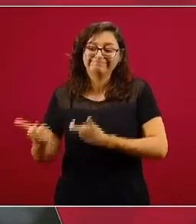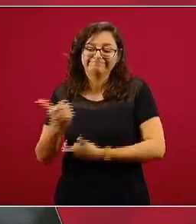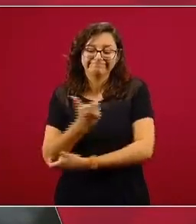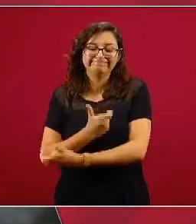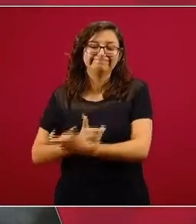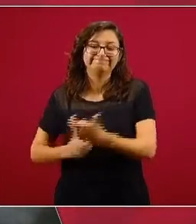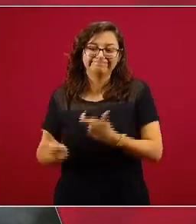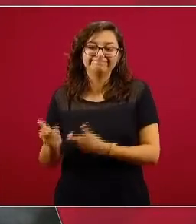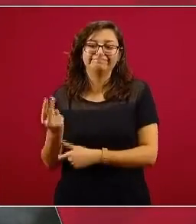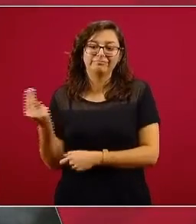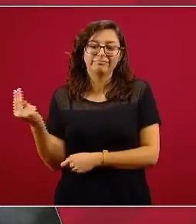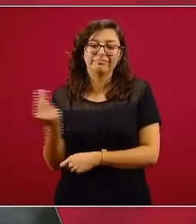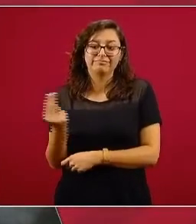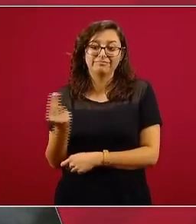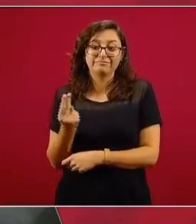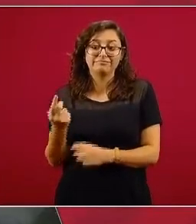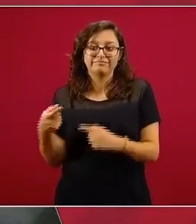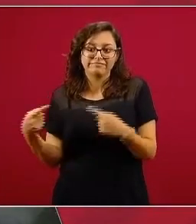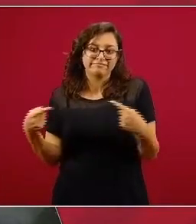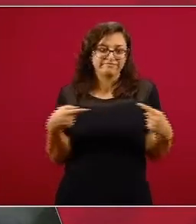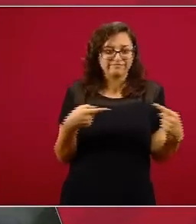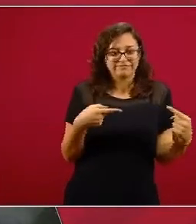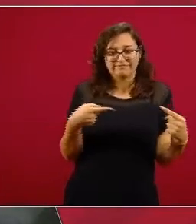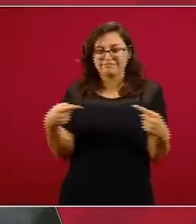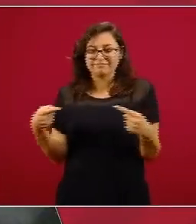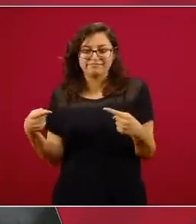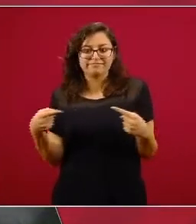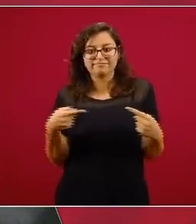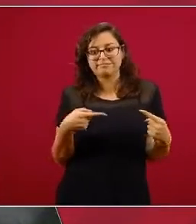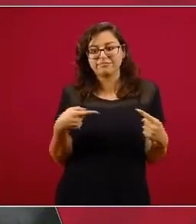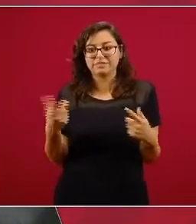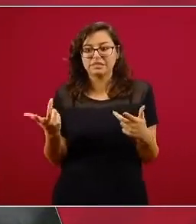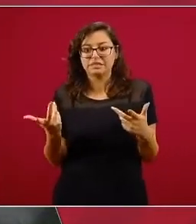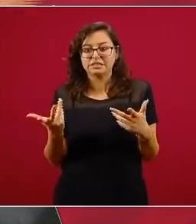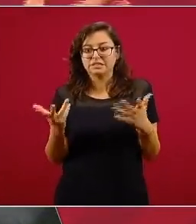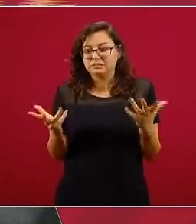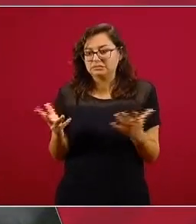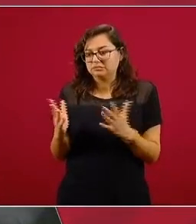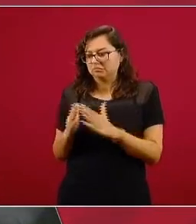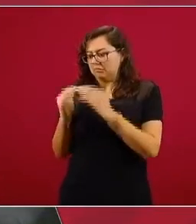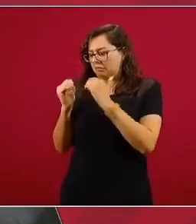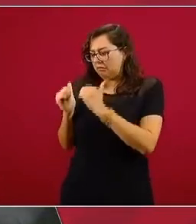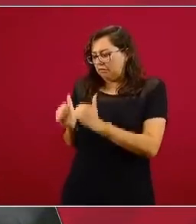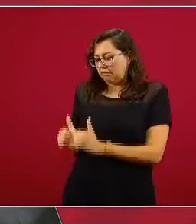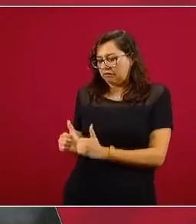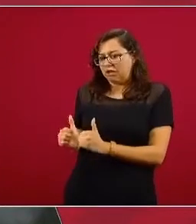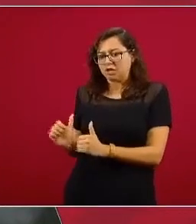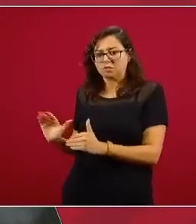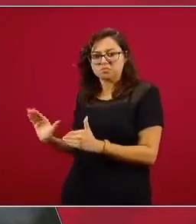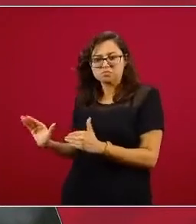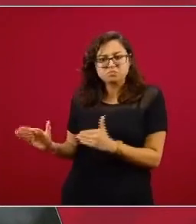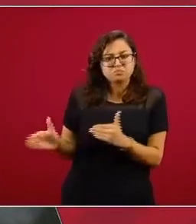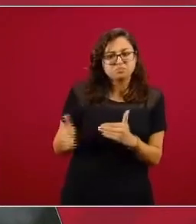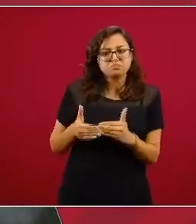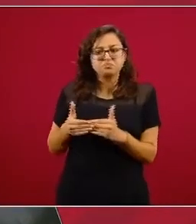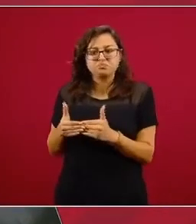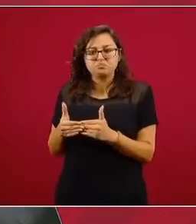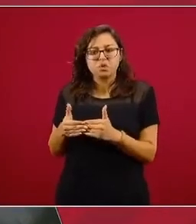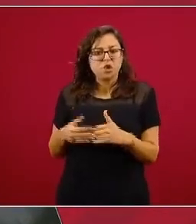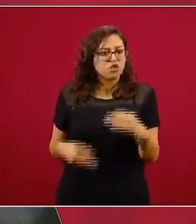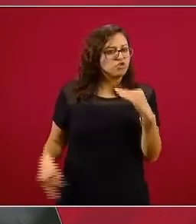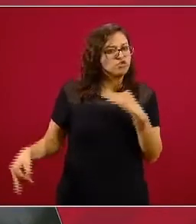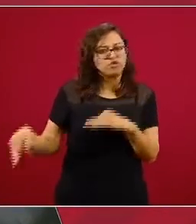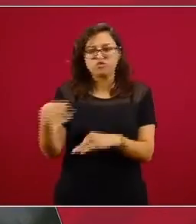Y obviamente entran en tensión estos dos bienes, porque si hago confinamiento, si encierro las actividades y suspendo